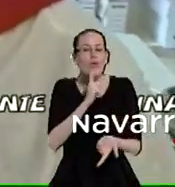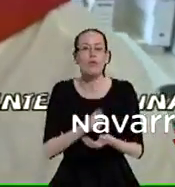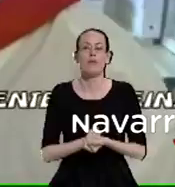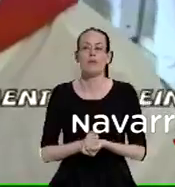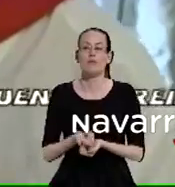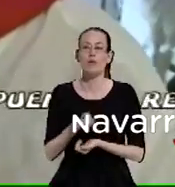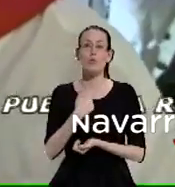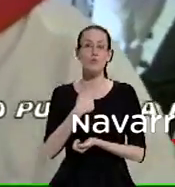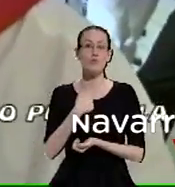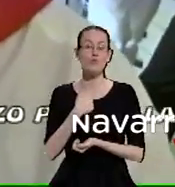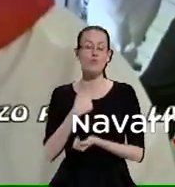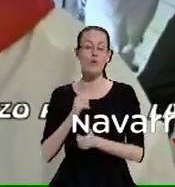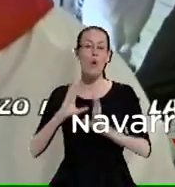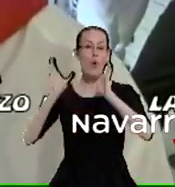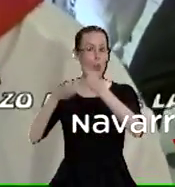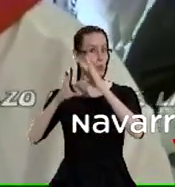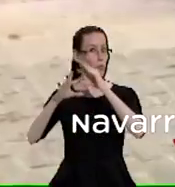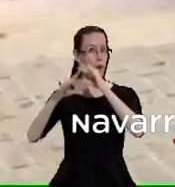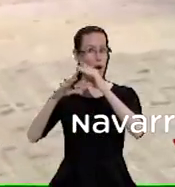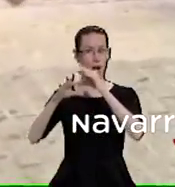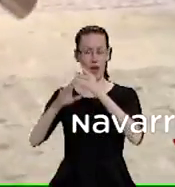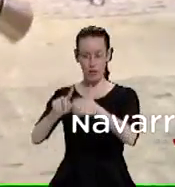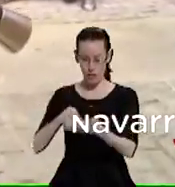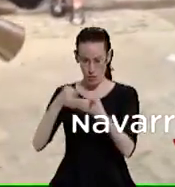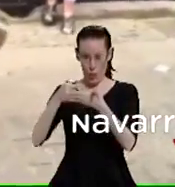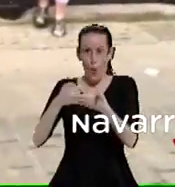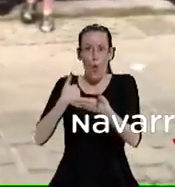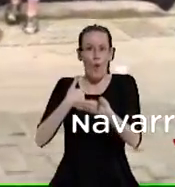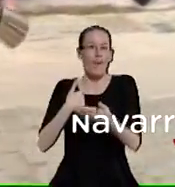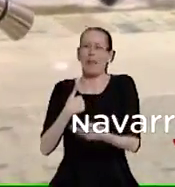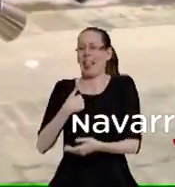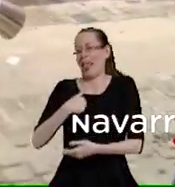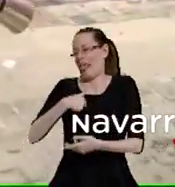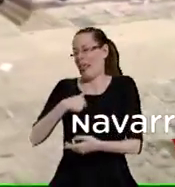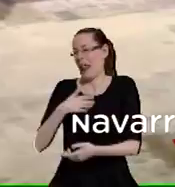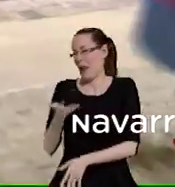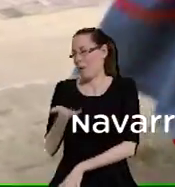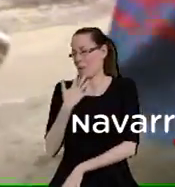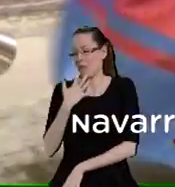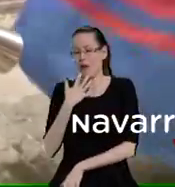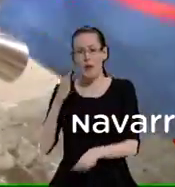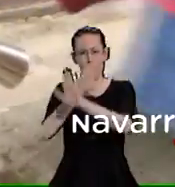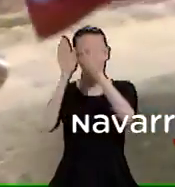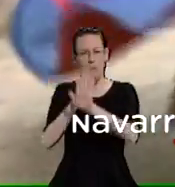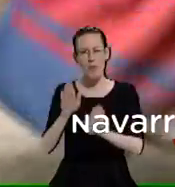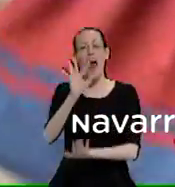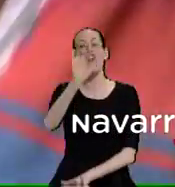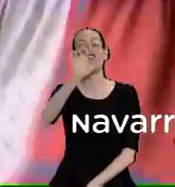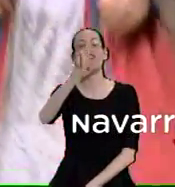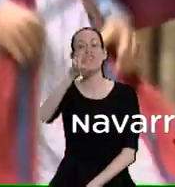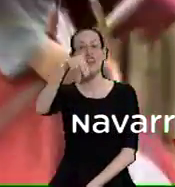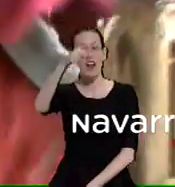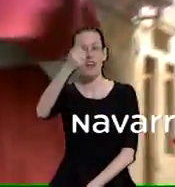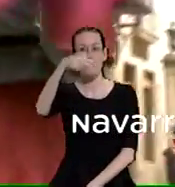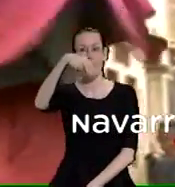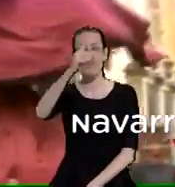grupo de los gaiteros y bueno, yo pensé que era cachondeo, pero al final me encontré con Fernando, me comentó y ya me